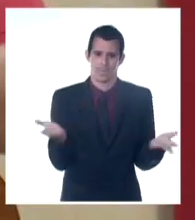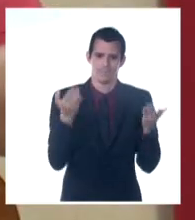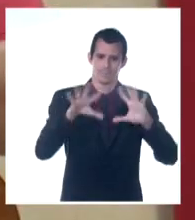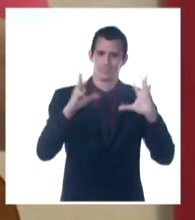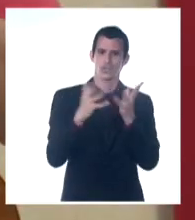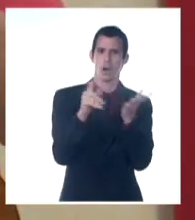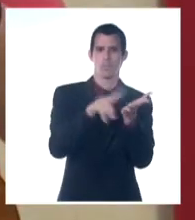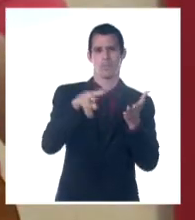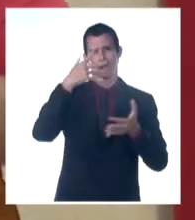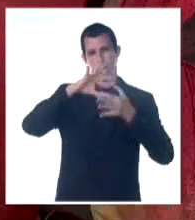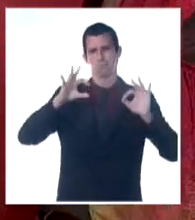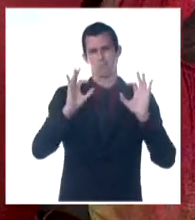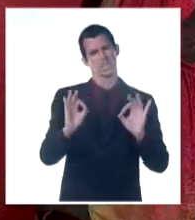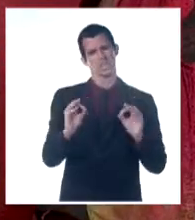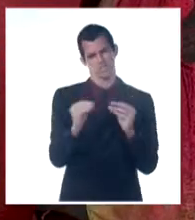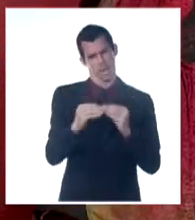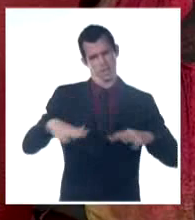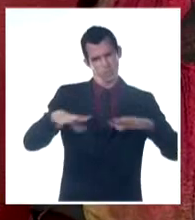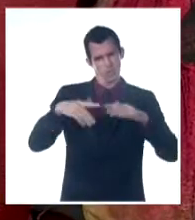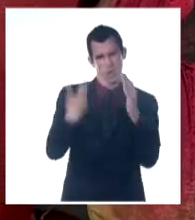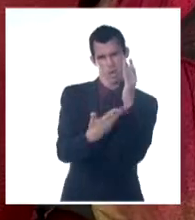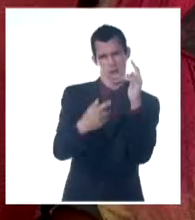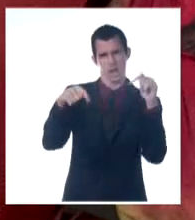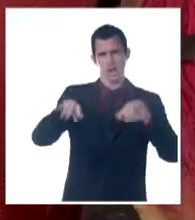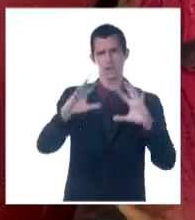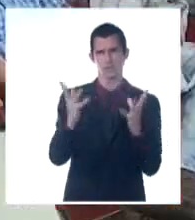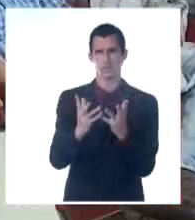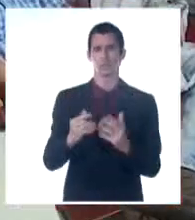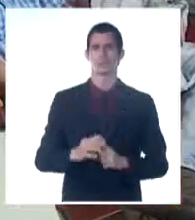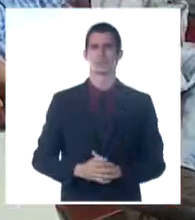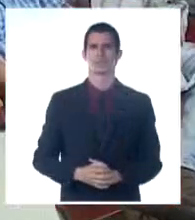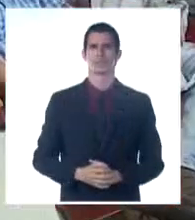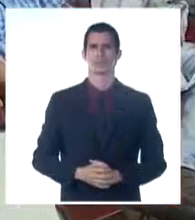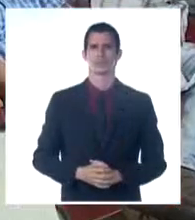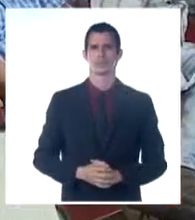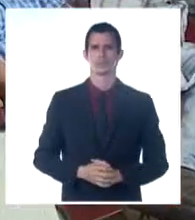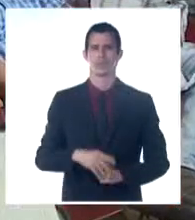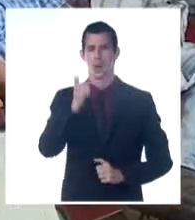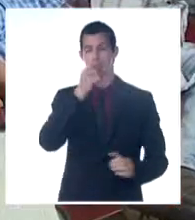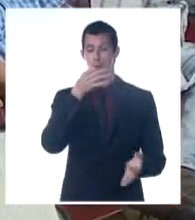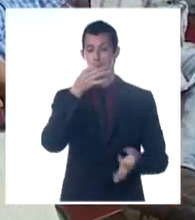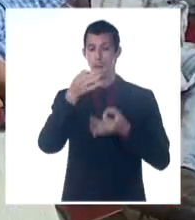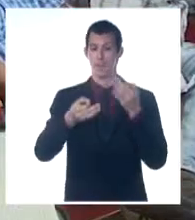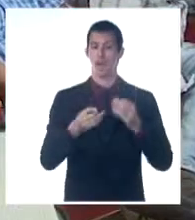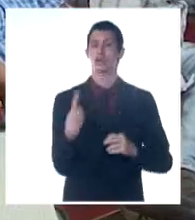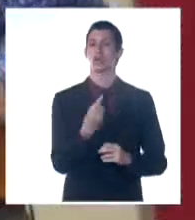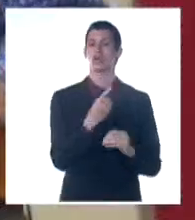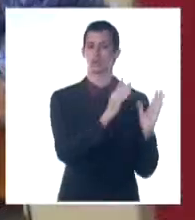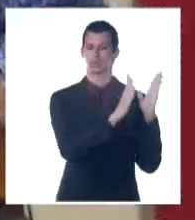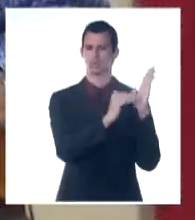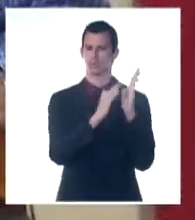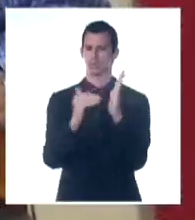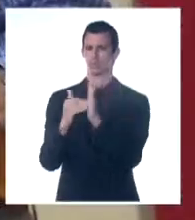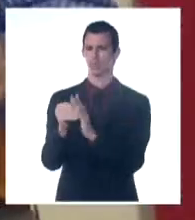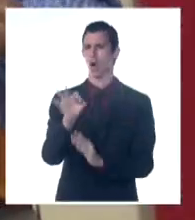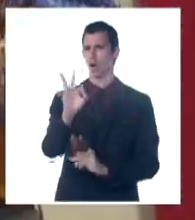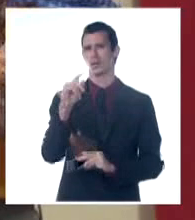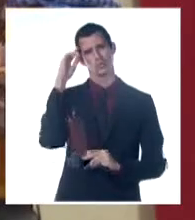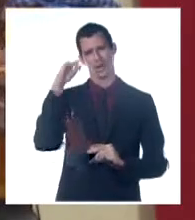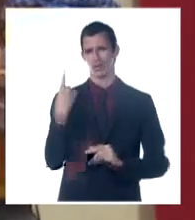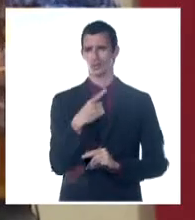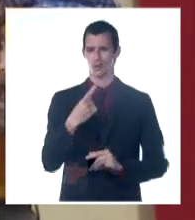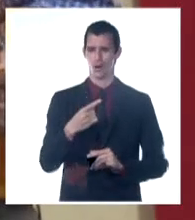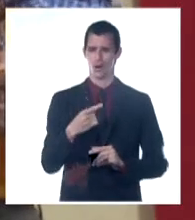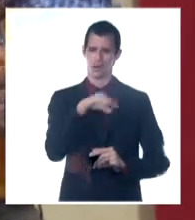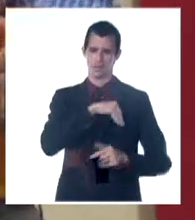a tono con estos tiempos. Nosotros en 8 meses la provincia, que no estamos satisfechos, nosotros tenemos atraso incluso en algunos procesos